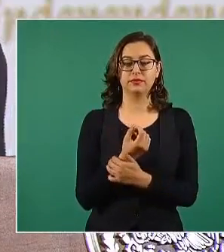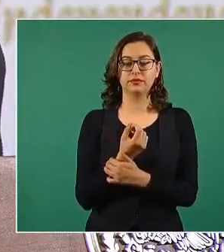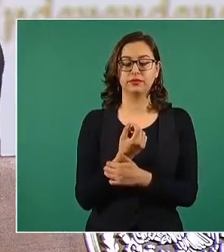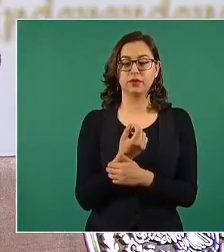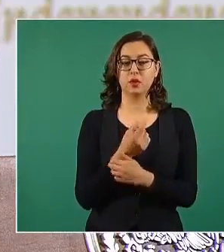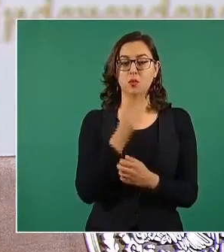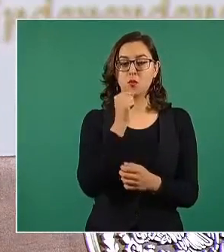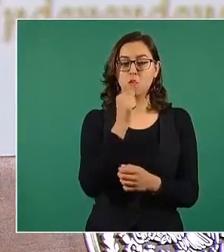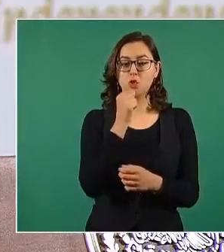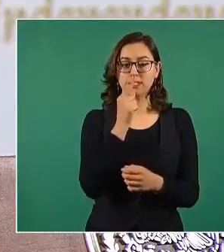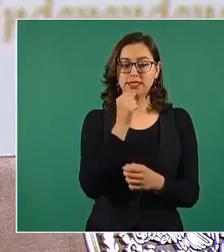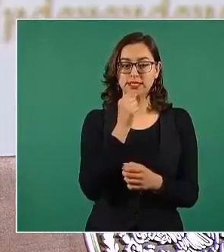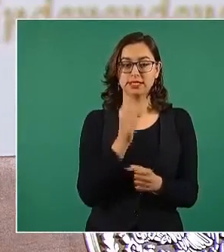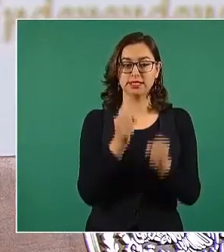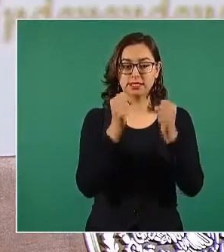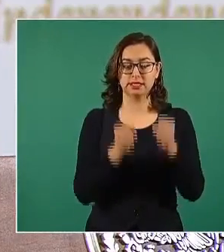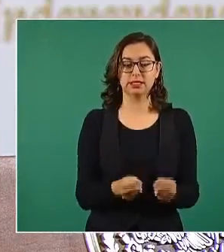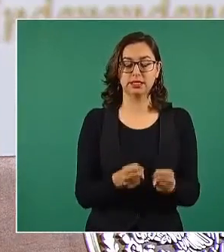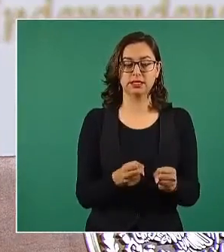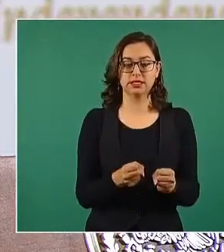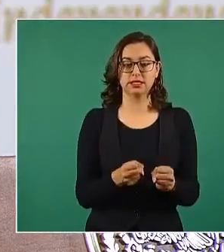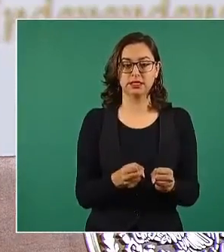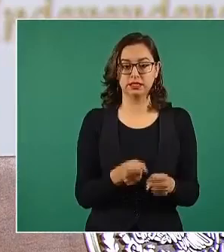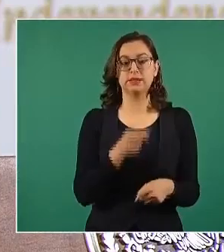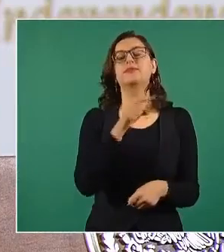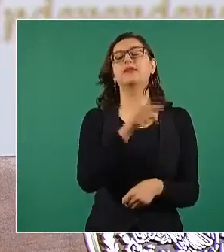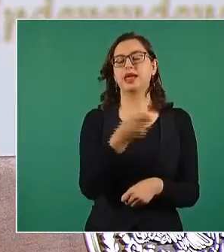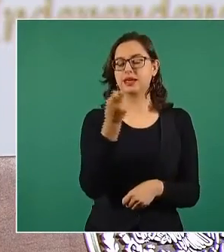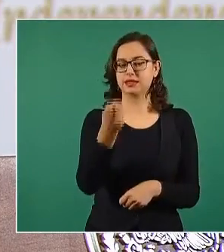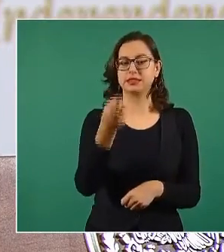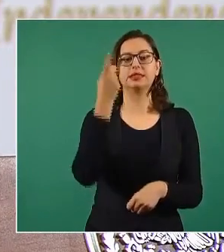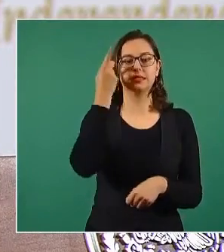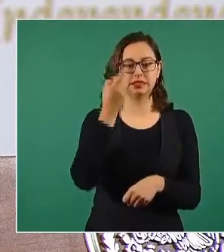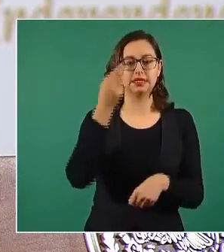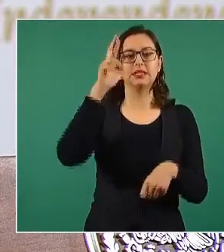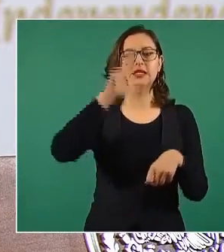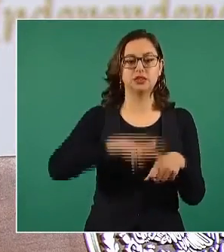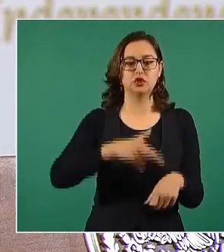de Seguridad, Dirección Federal de Seguridad. La Dirección Federal de